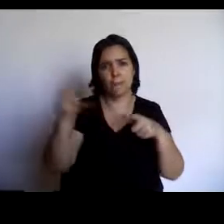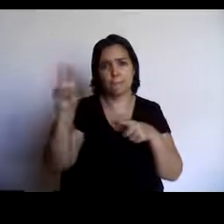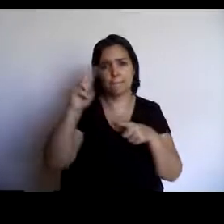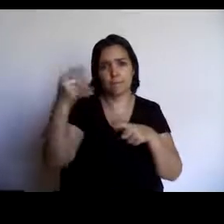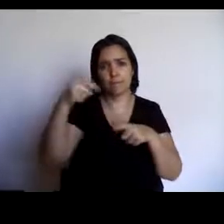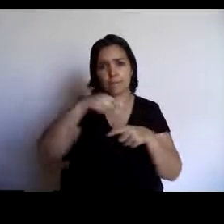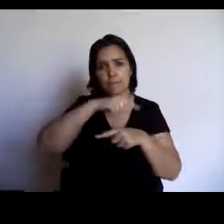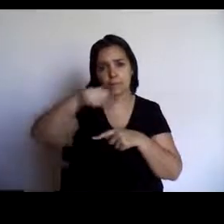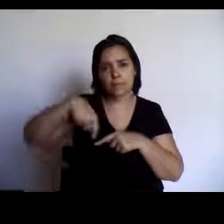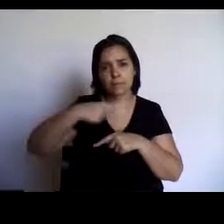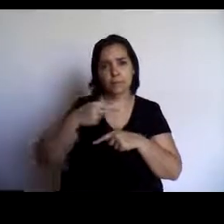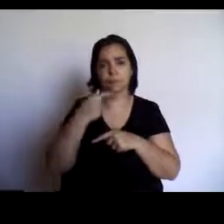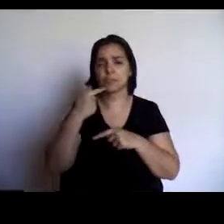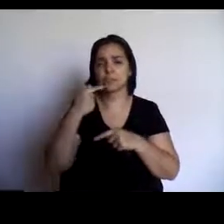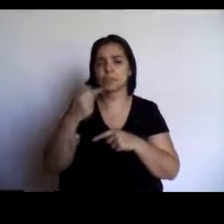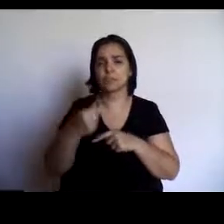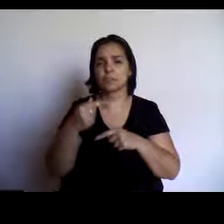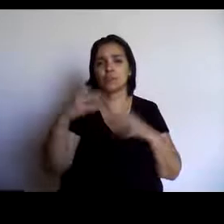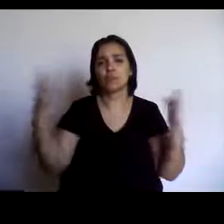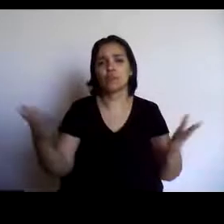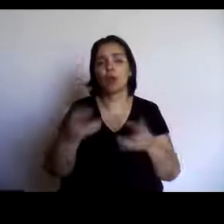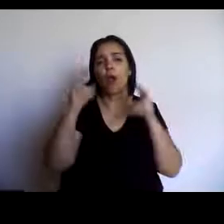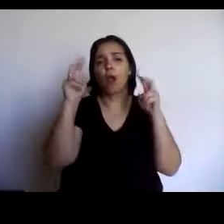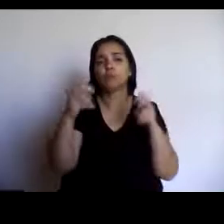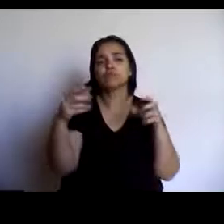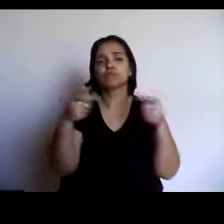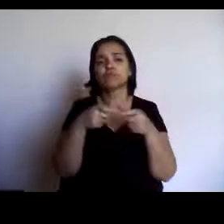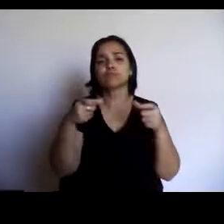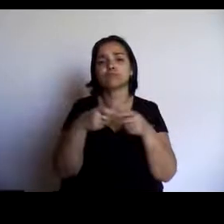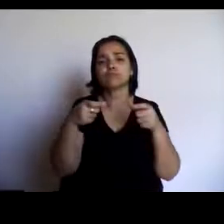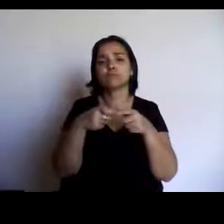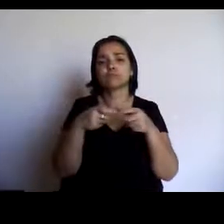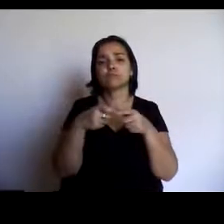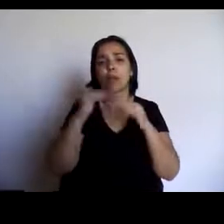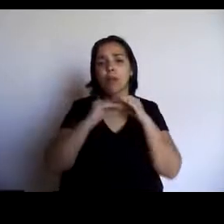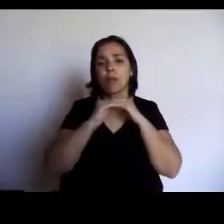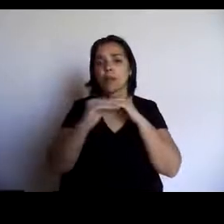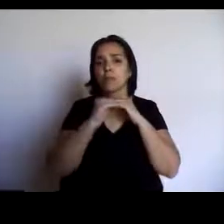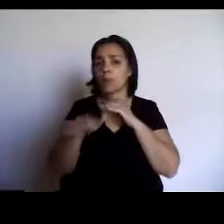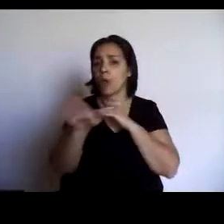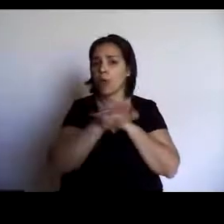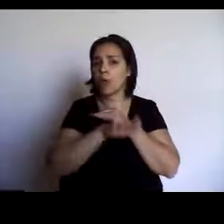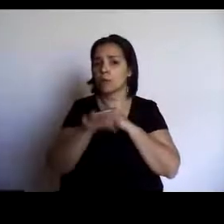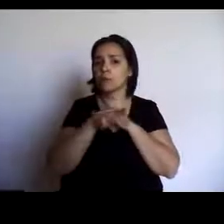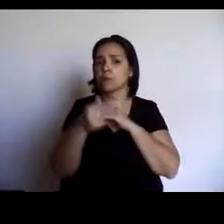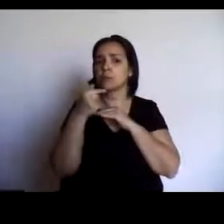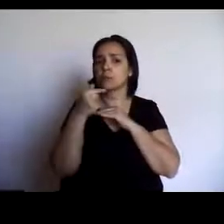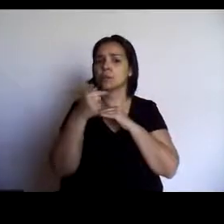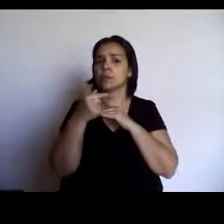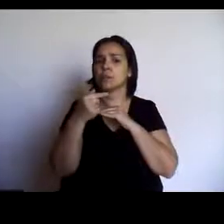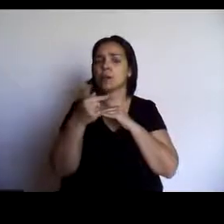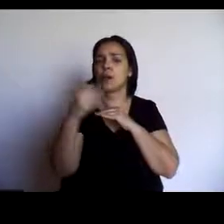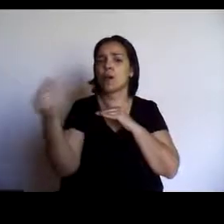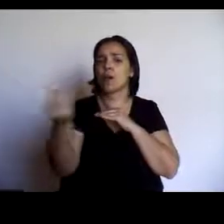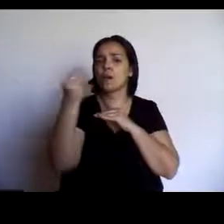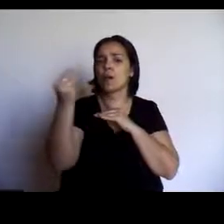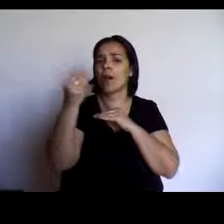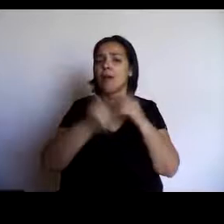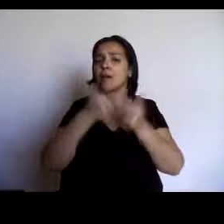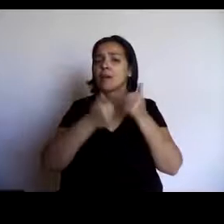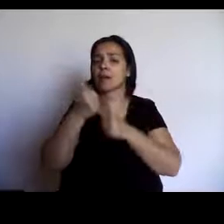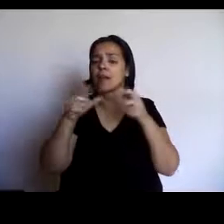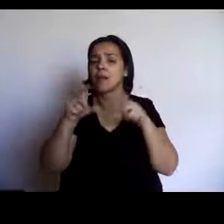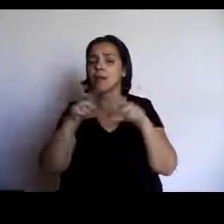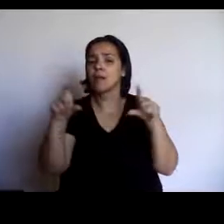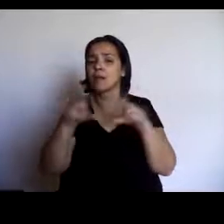Así, mediante el fomento de nuevos productos y procesos basados en la sostenibilidad local, Localcir mejorará la competitividad de las empresas